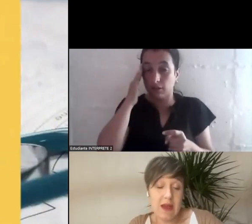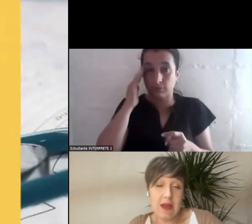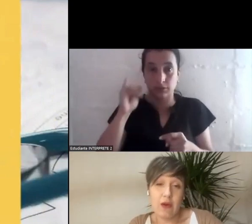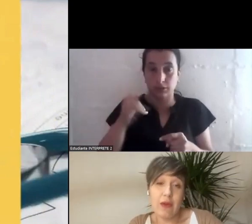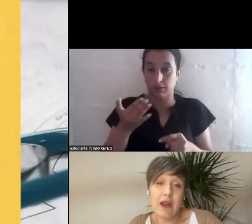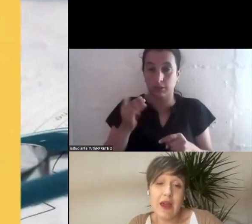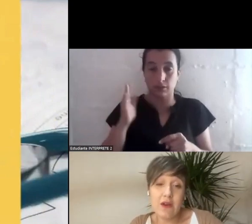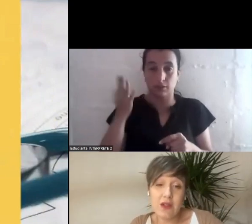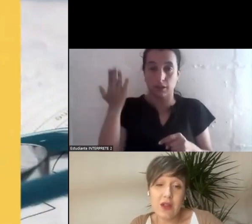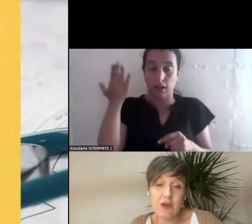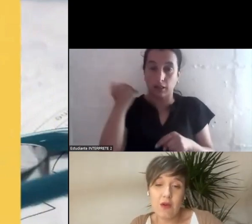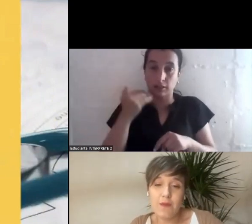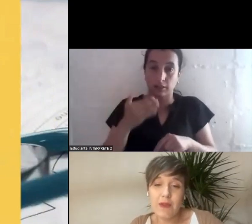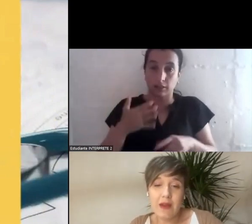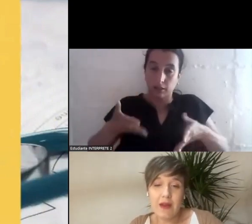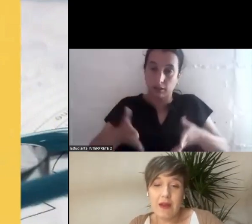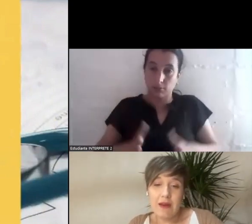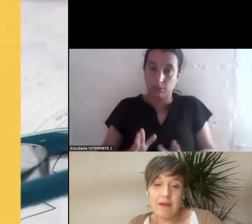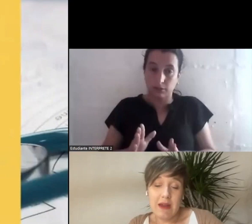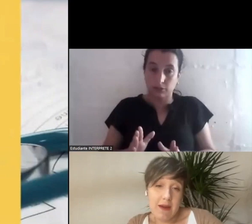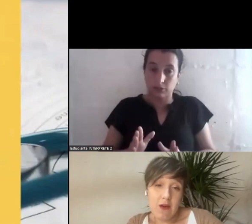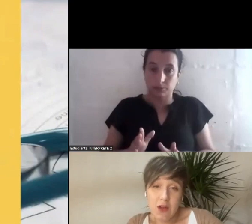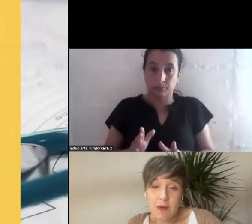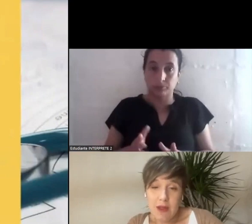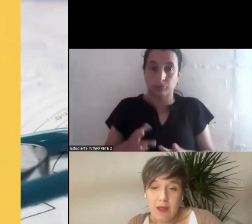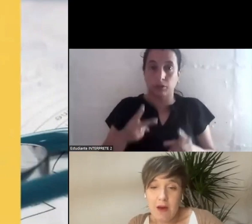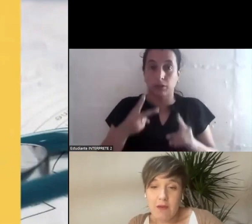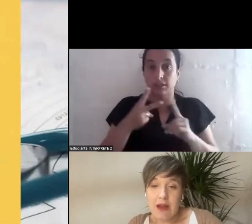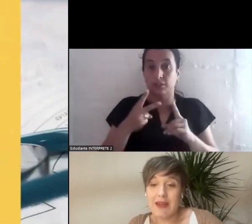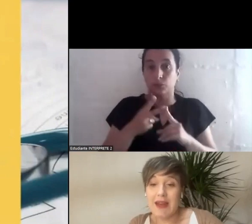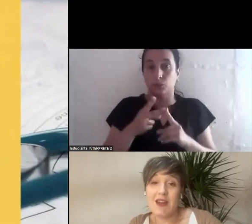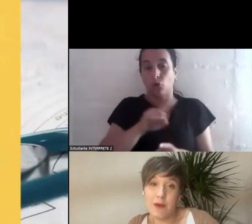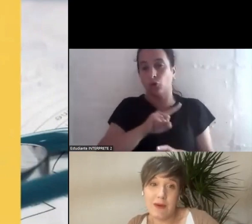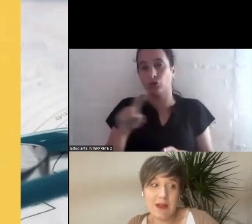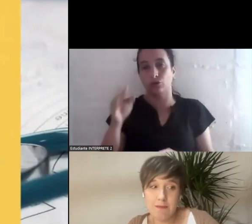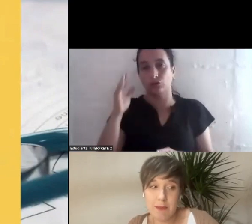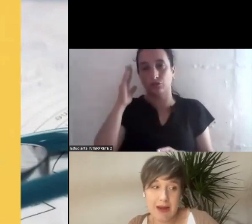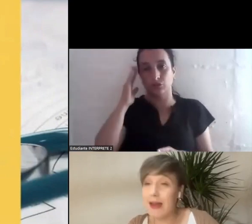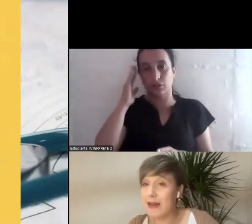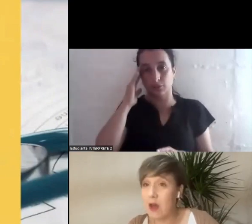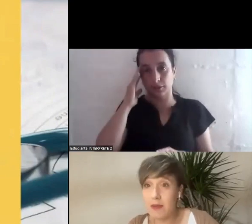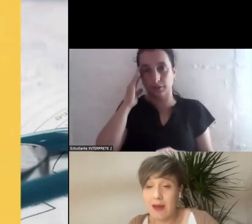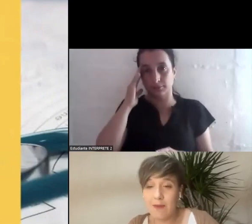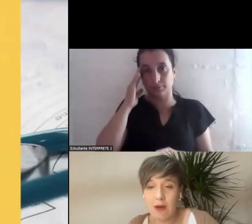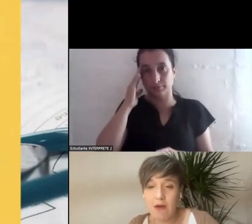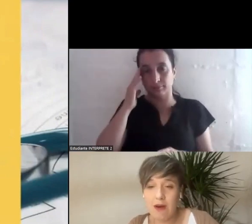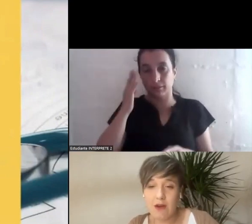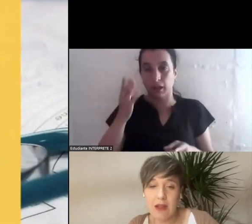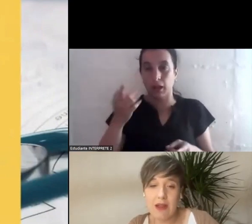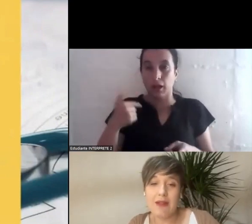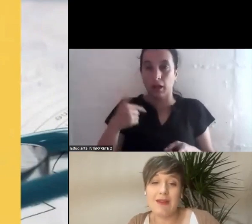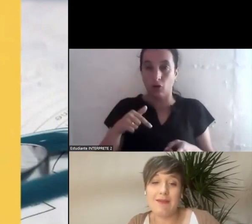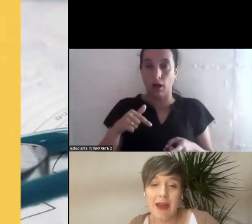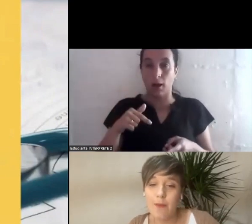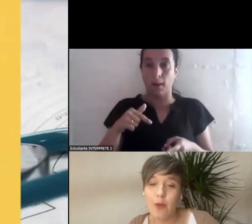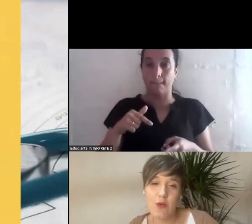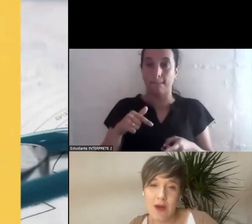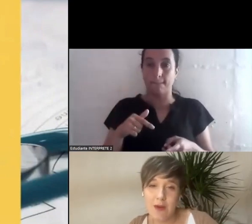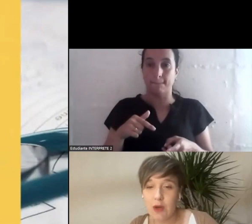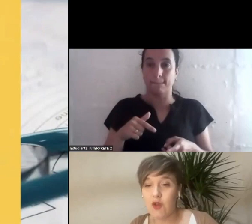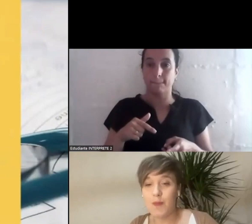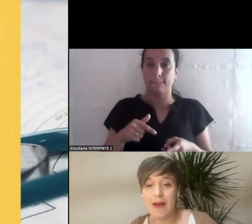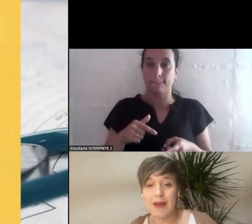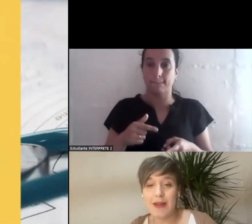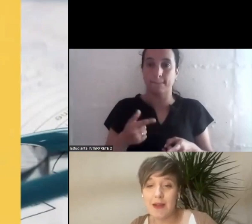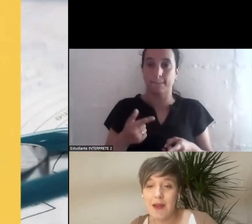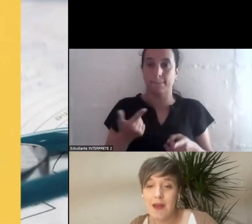Entonces, conocer el diagnóstico del bebé con síndrome de Down, gracias a las pruebas prenatales que comentábamos ahora con anterioridad, es verdad que puede ayudar